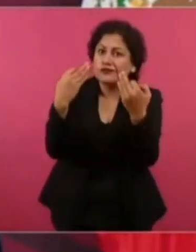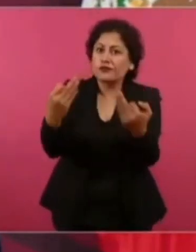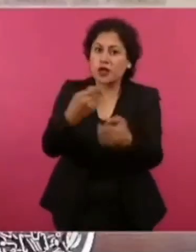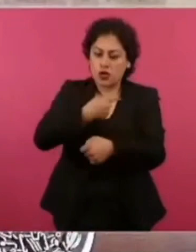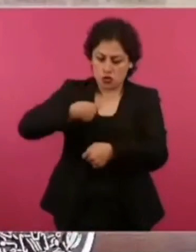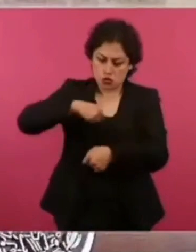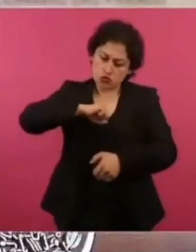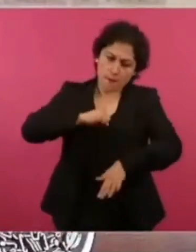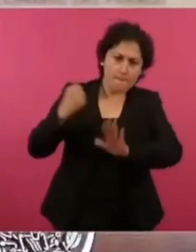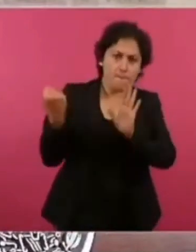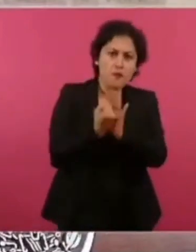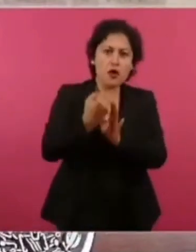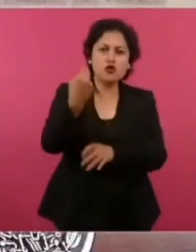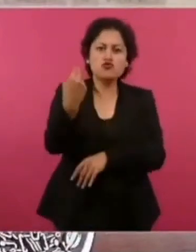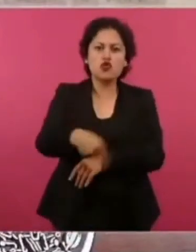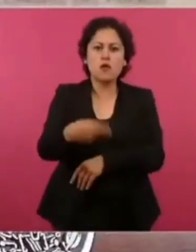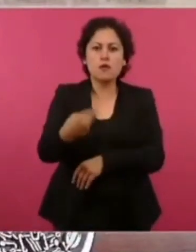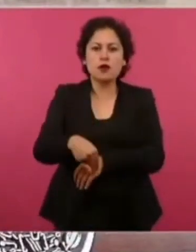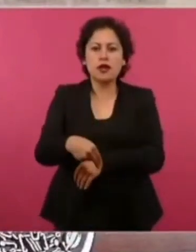humanismo mexicano.